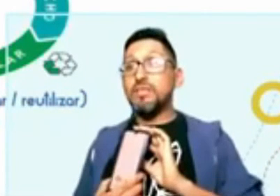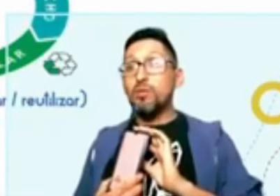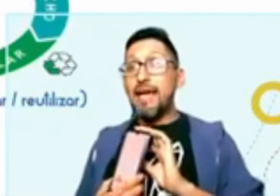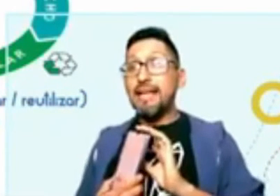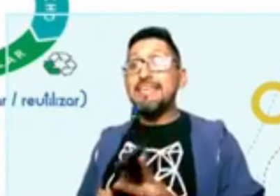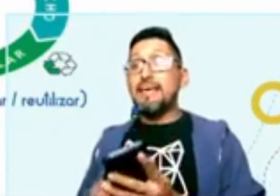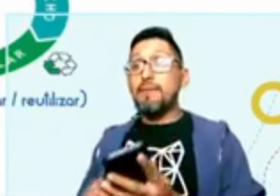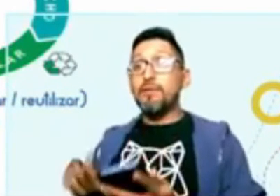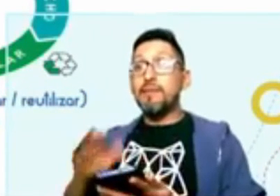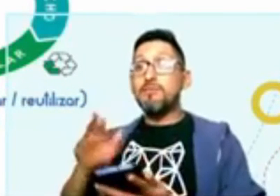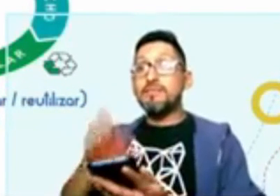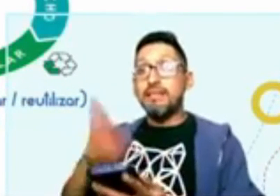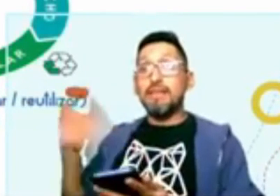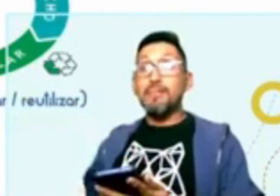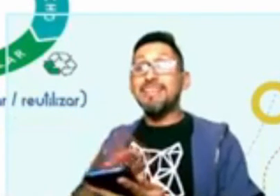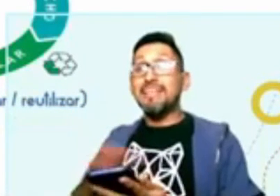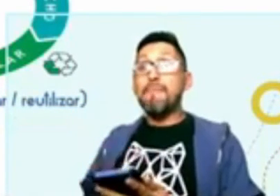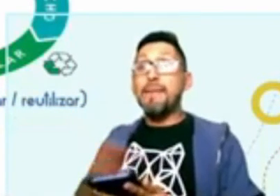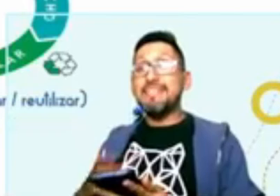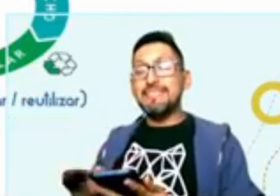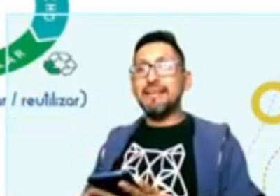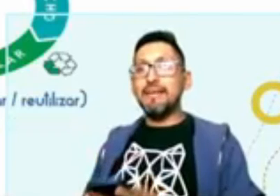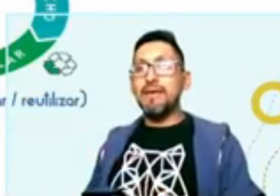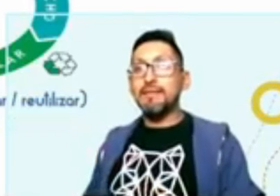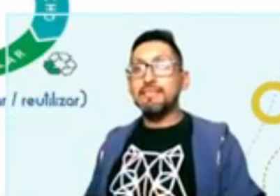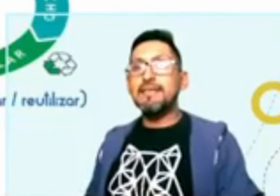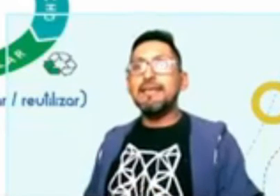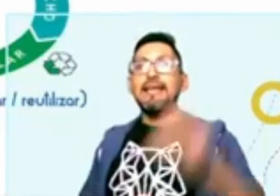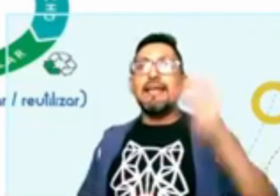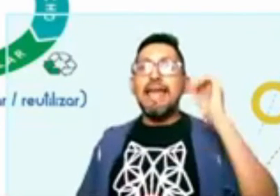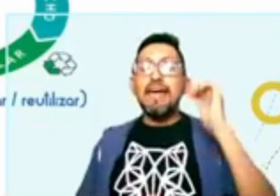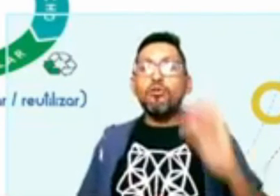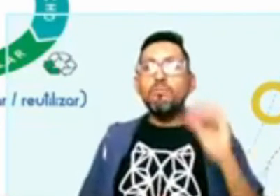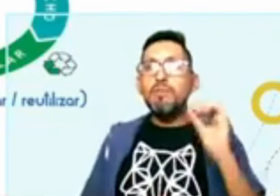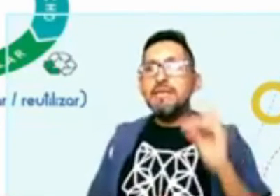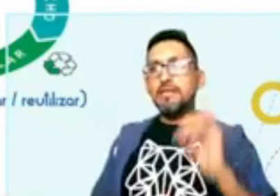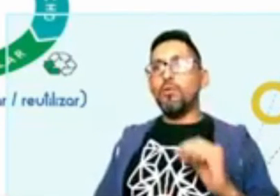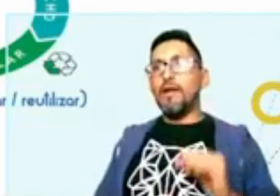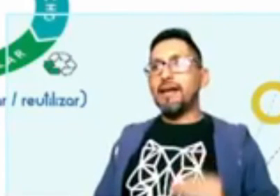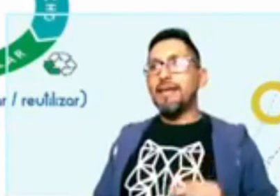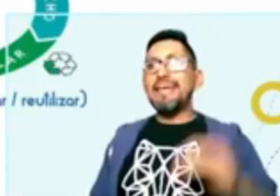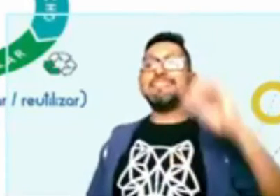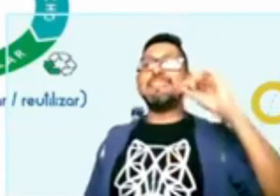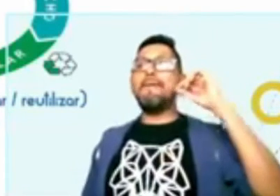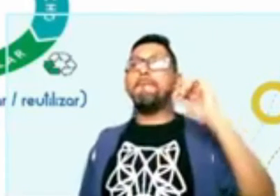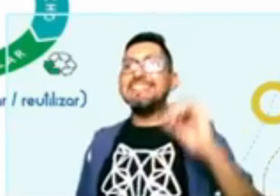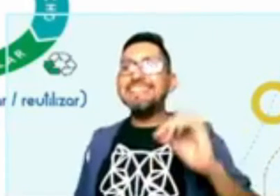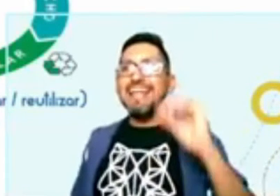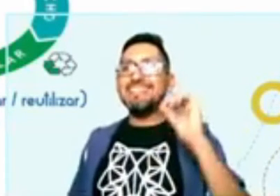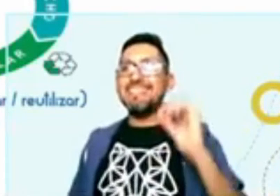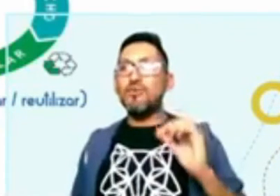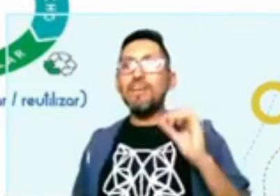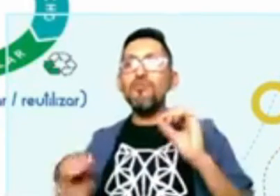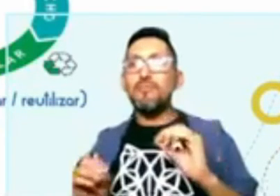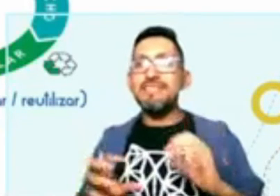aparatos celulares que pudieran tener partes intercambiables. La economía circular es empezar